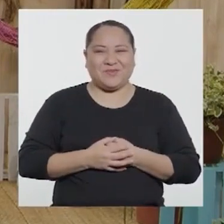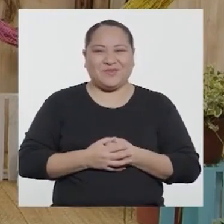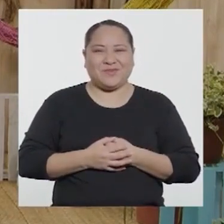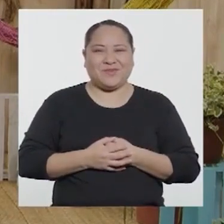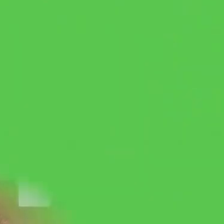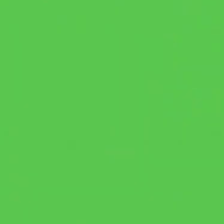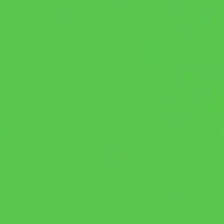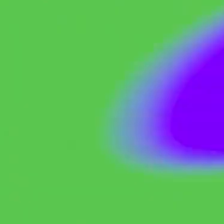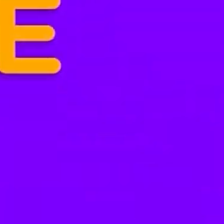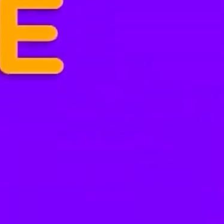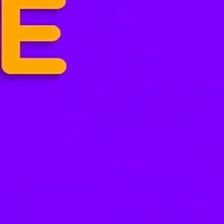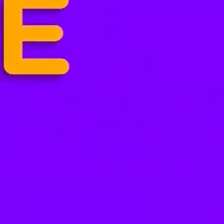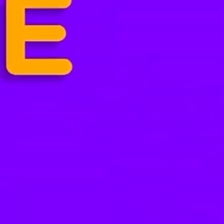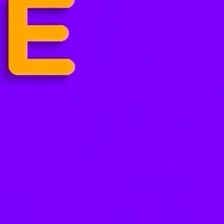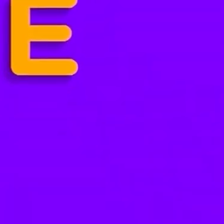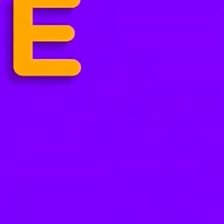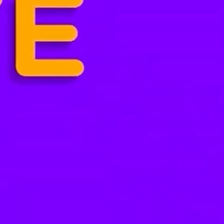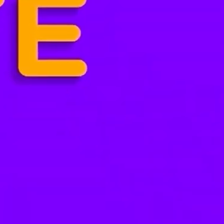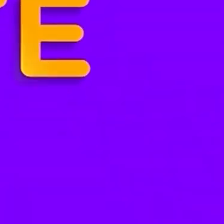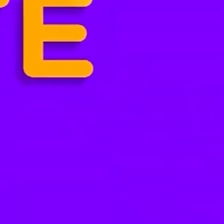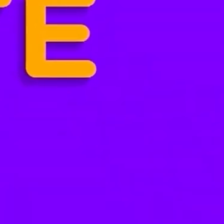¡Vamos!